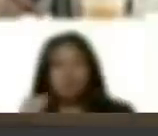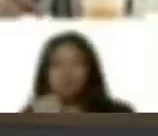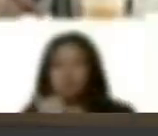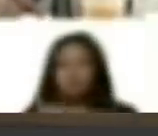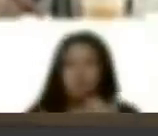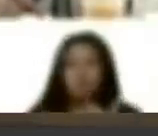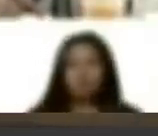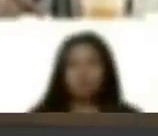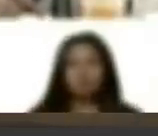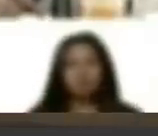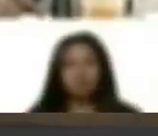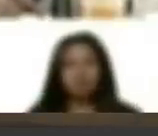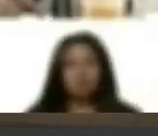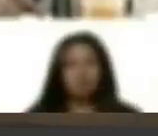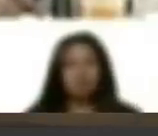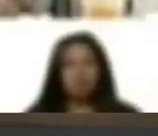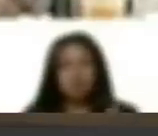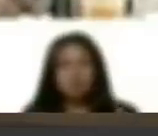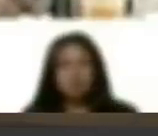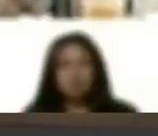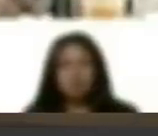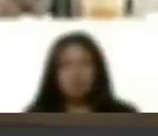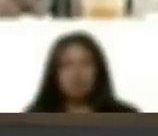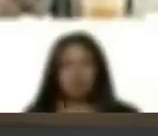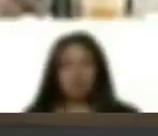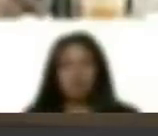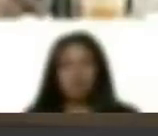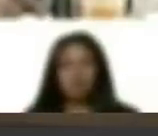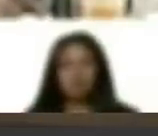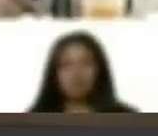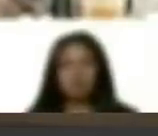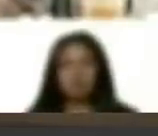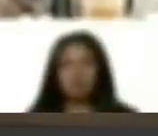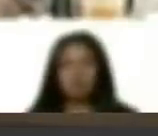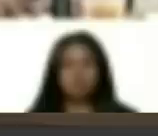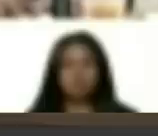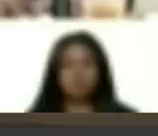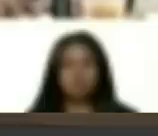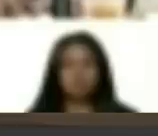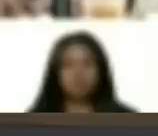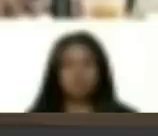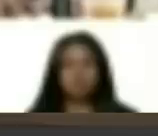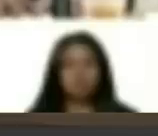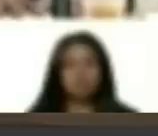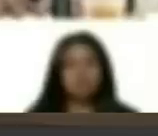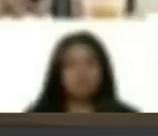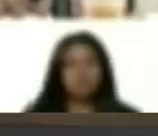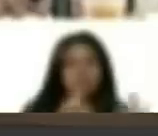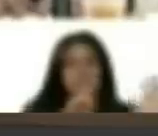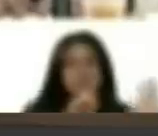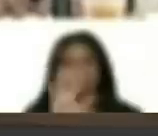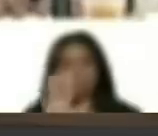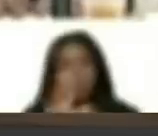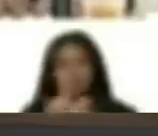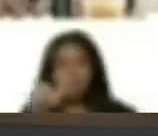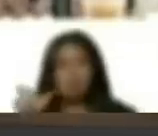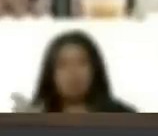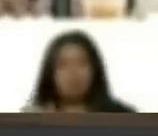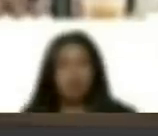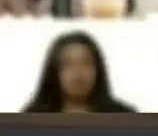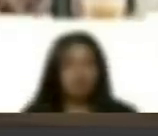Estoy leyendo todas sus opiniones y todos sus argumentos. Recuerden suscribirse, activar la campana de notificaciones para estar al